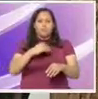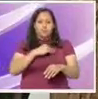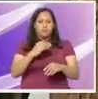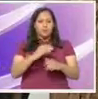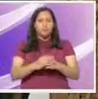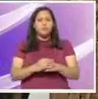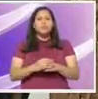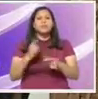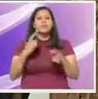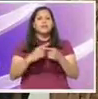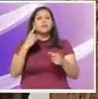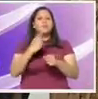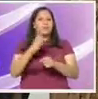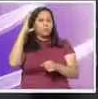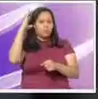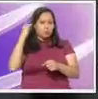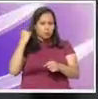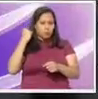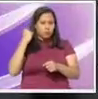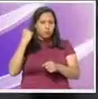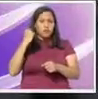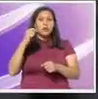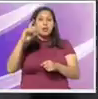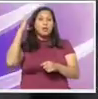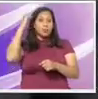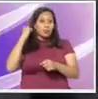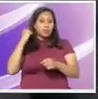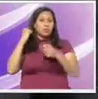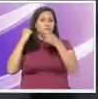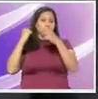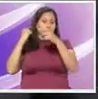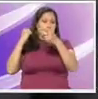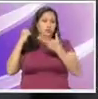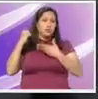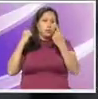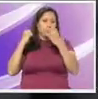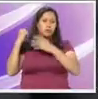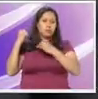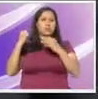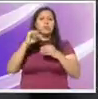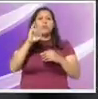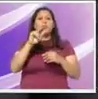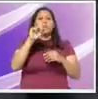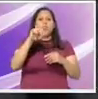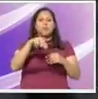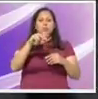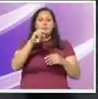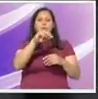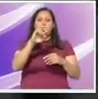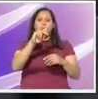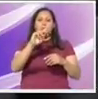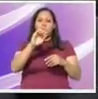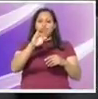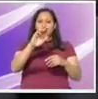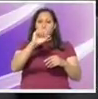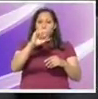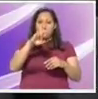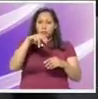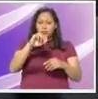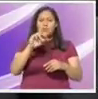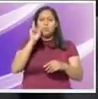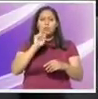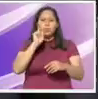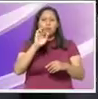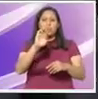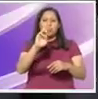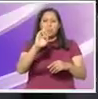fue Morelos. Morelos tiene un hijo que se llamó Juan Nepomuceno Almonte con Brígida Almonte, que fue la